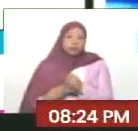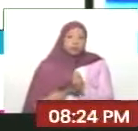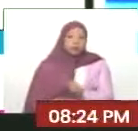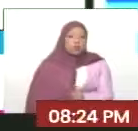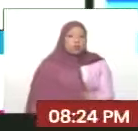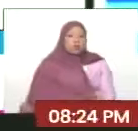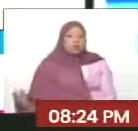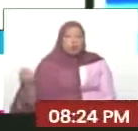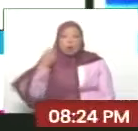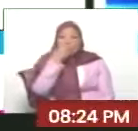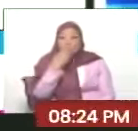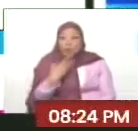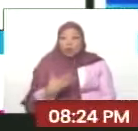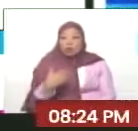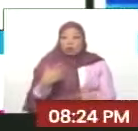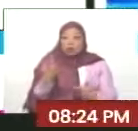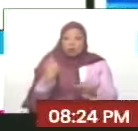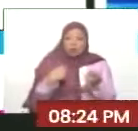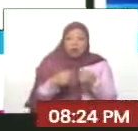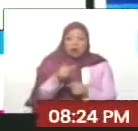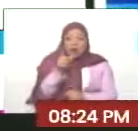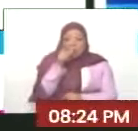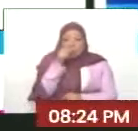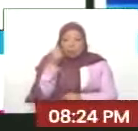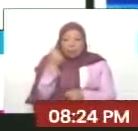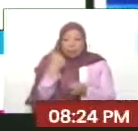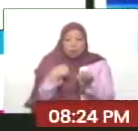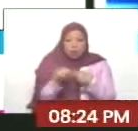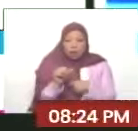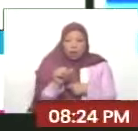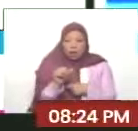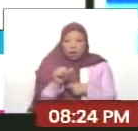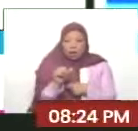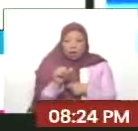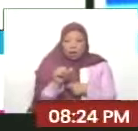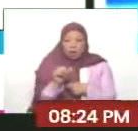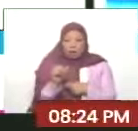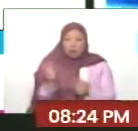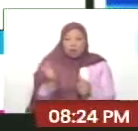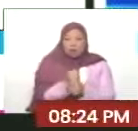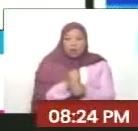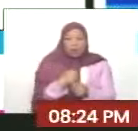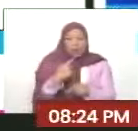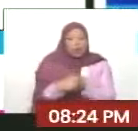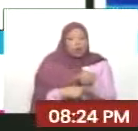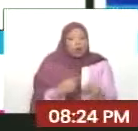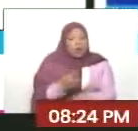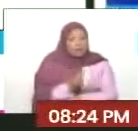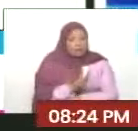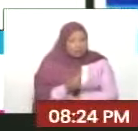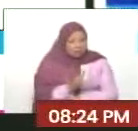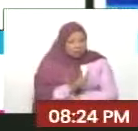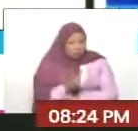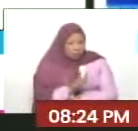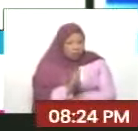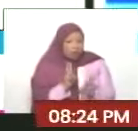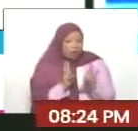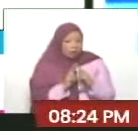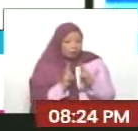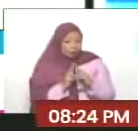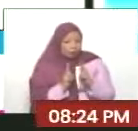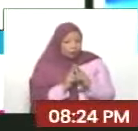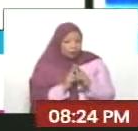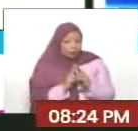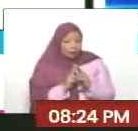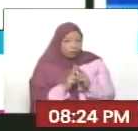exitoso contra el tráfico de drogas, vengan a conocer el modelo venezolano